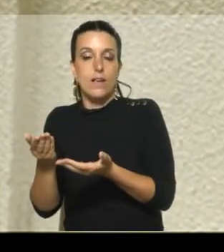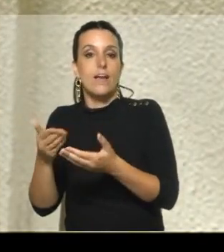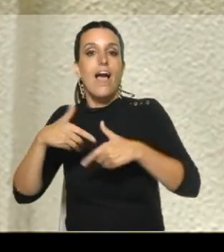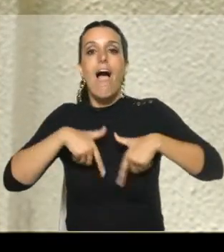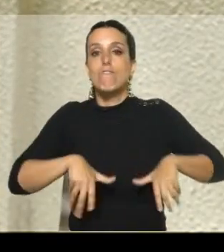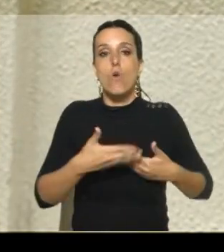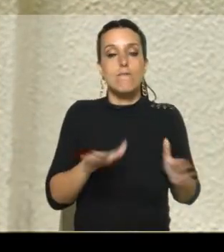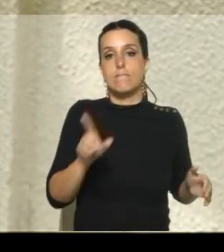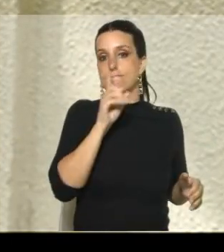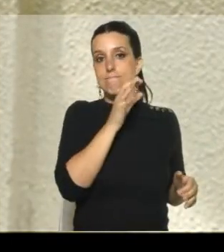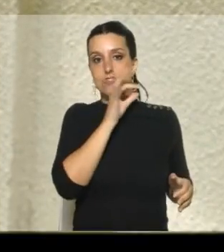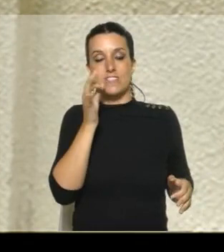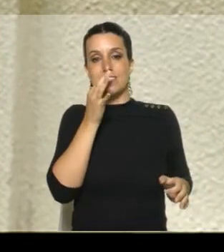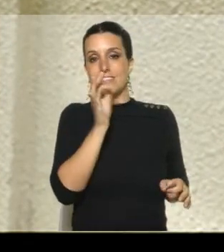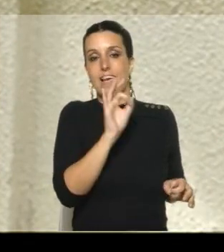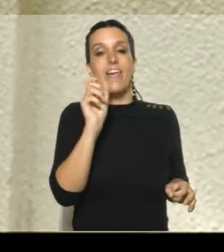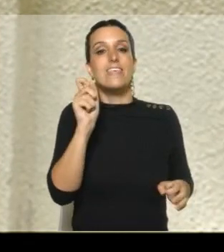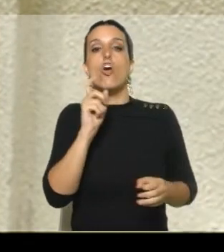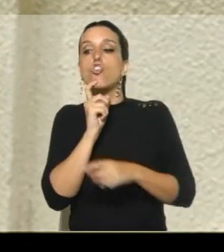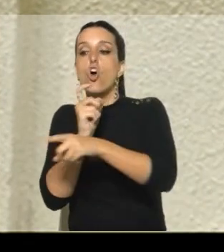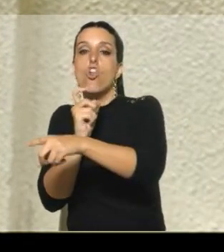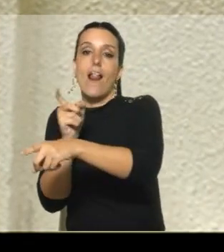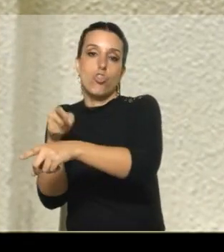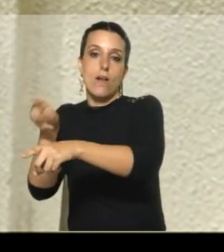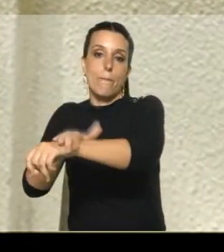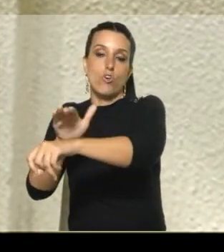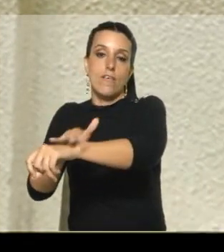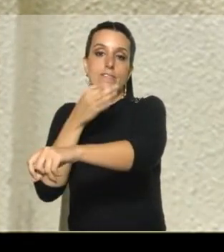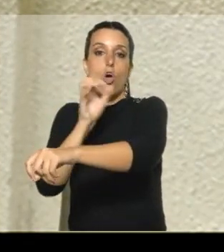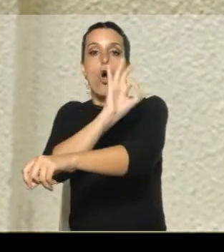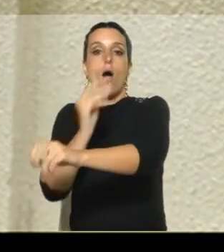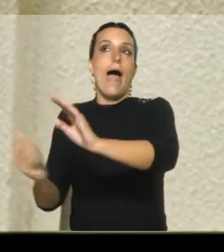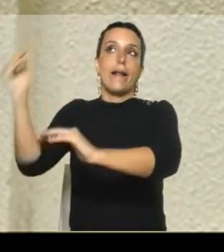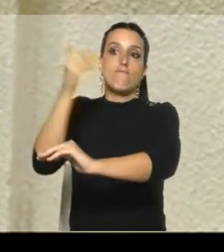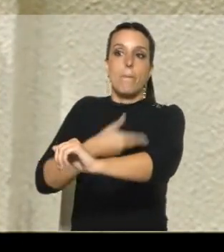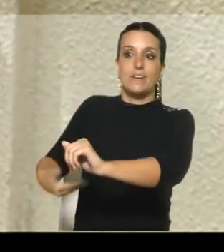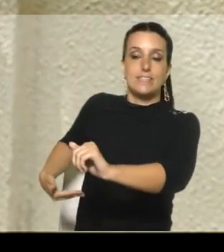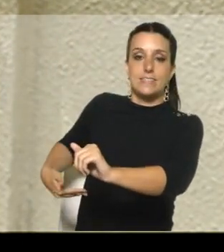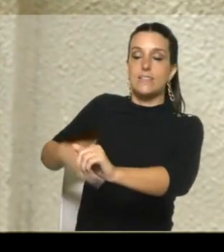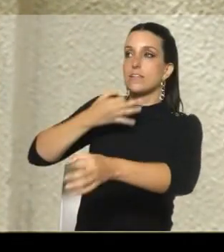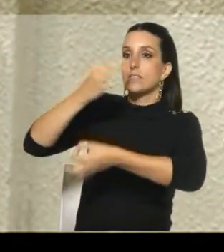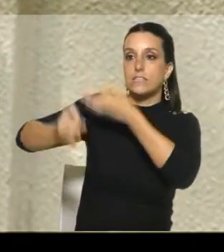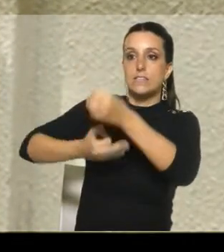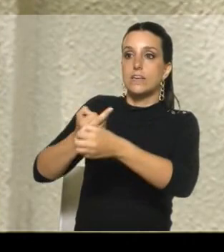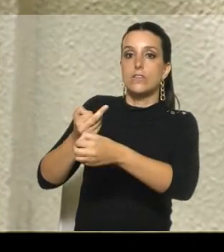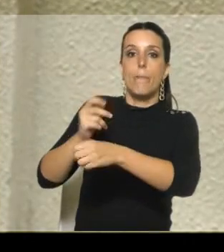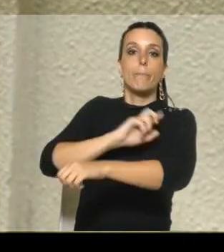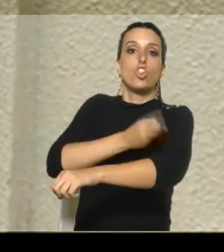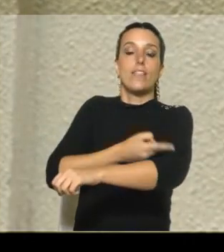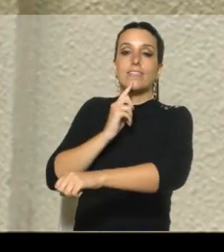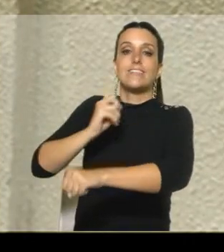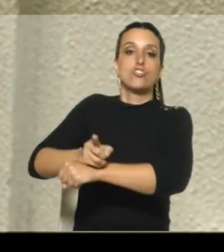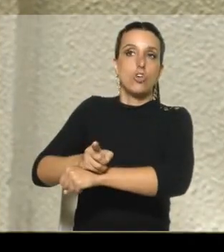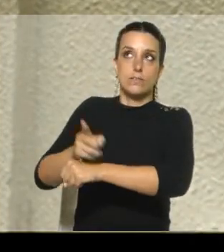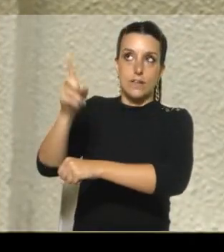respecto, será el Partido Colorado y el propio Presidente de la República el que tiene el poder de